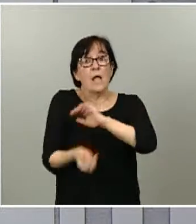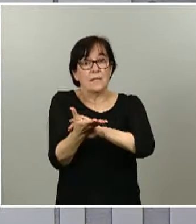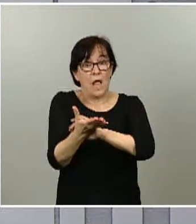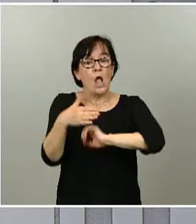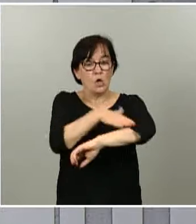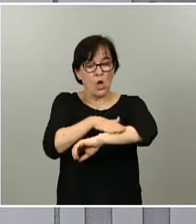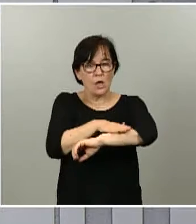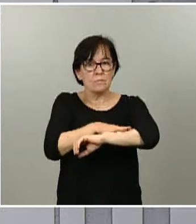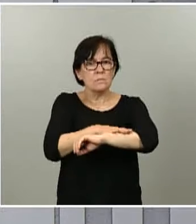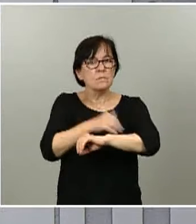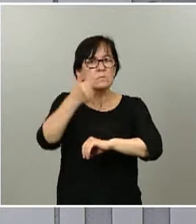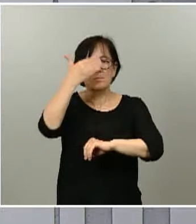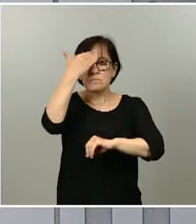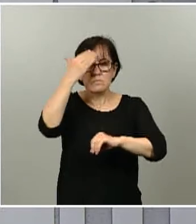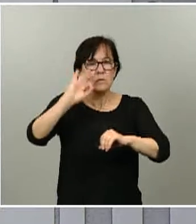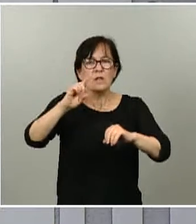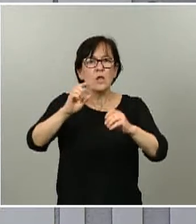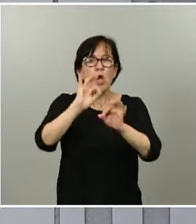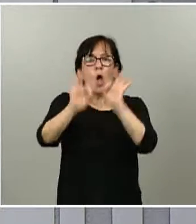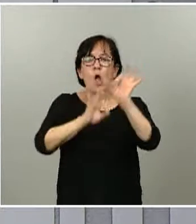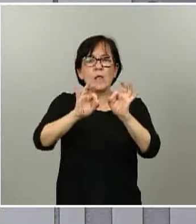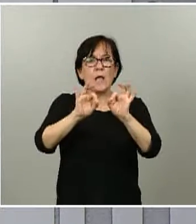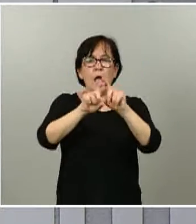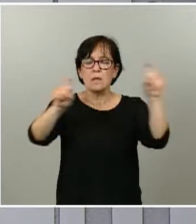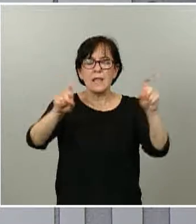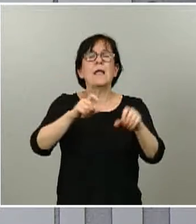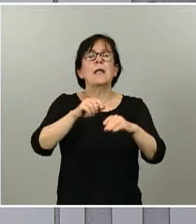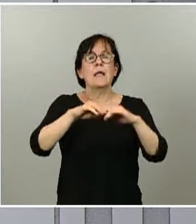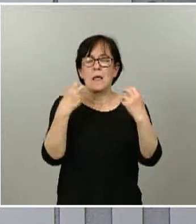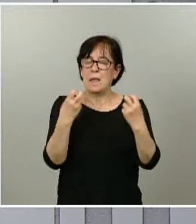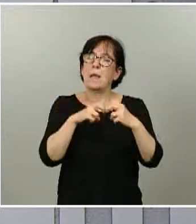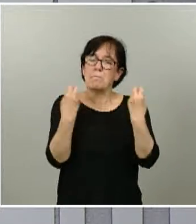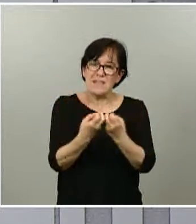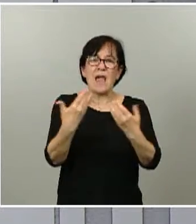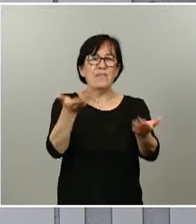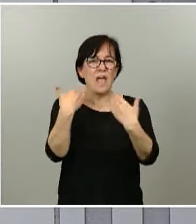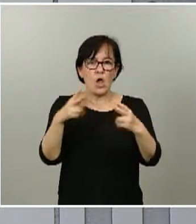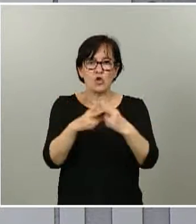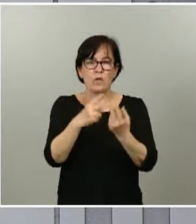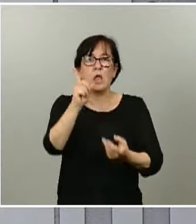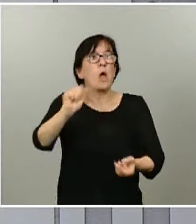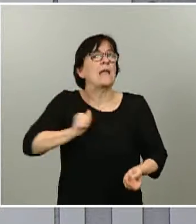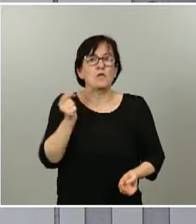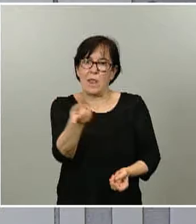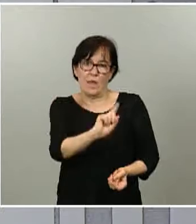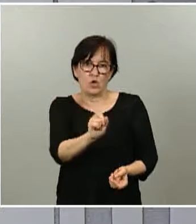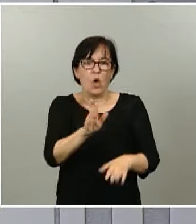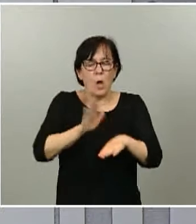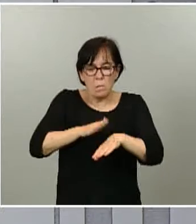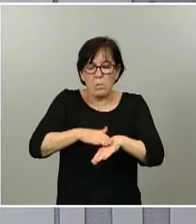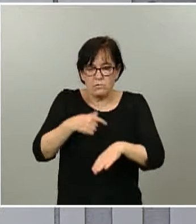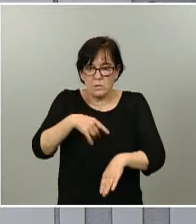que más veces se repite es justamente la Mesa para el Diálogo Social. Y eso no es una casualidad, es porque entendemos,